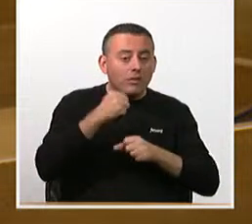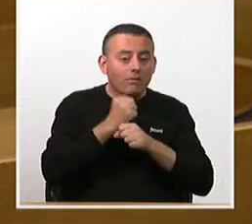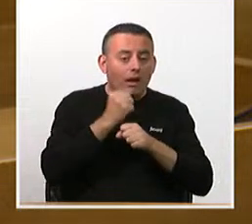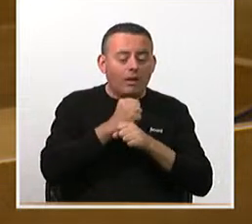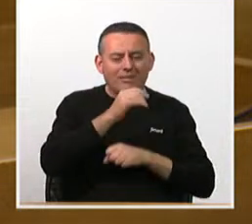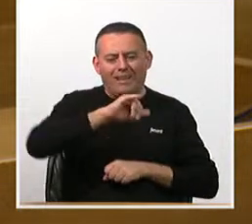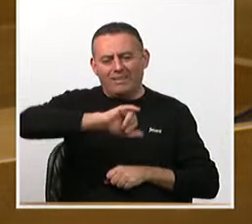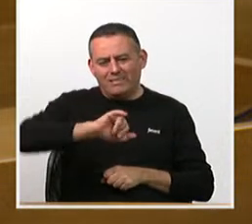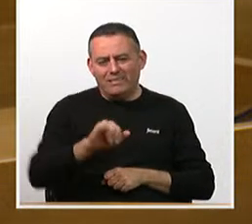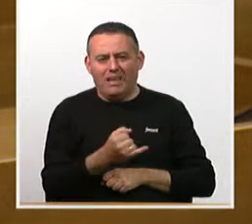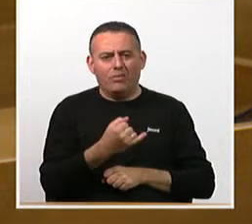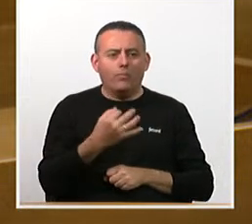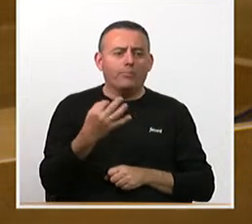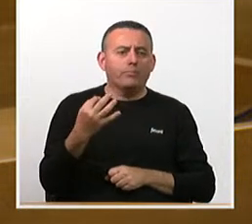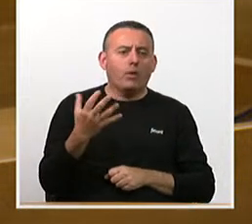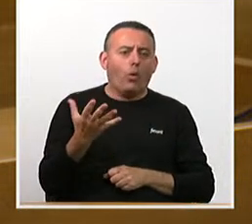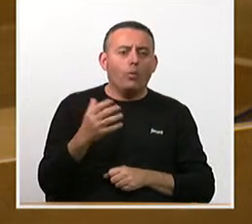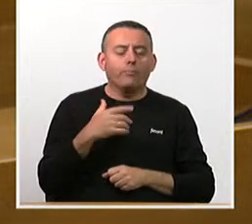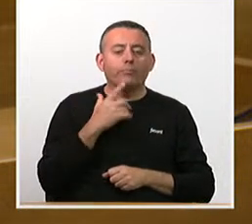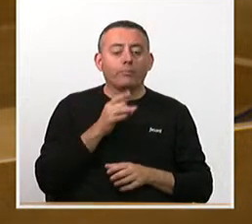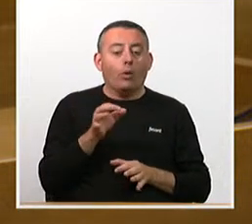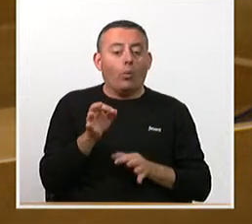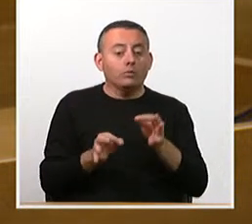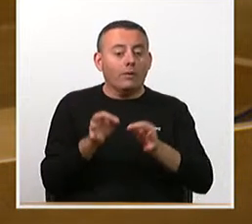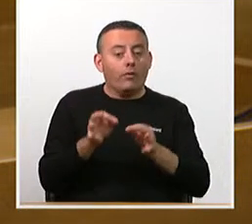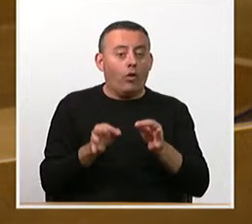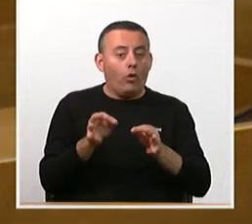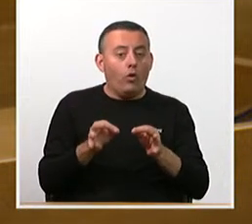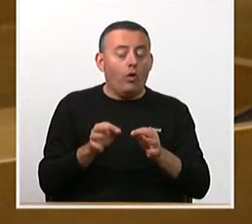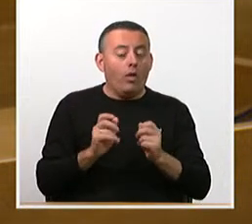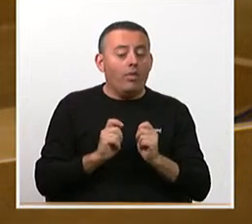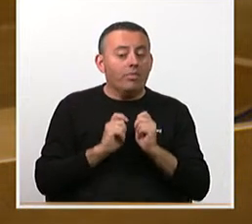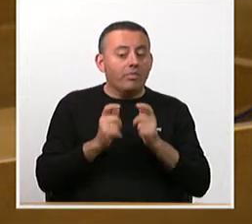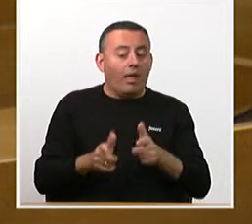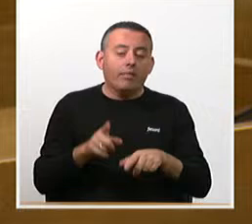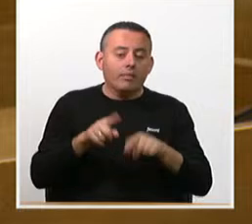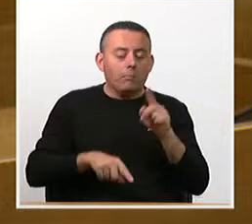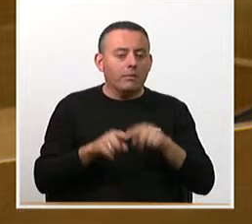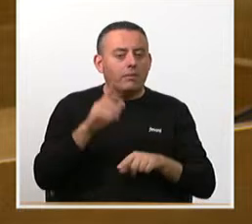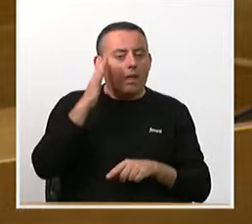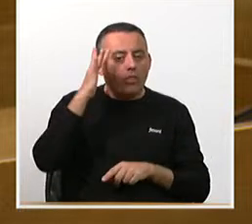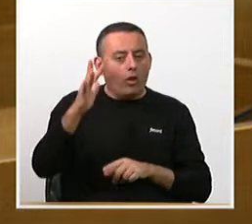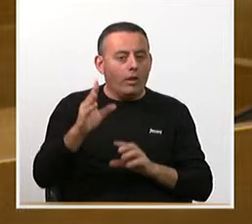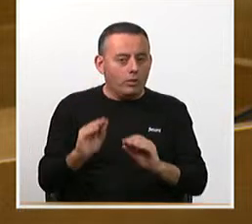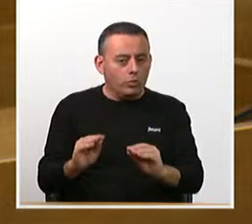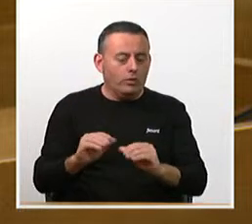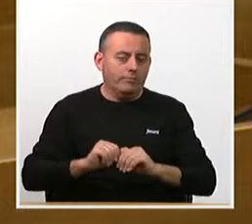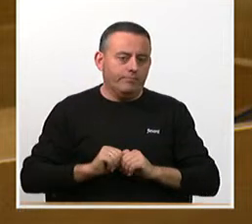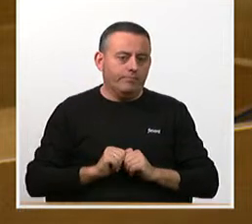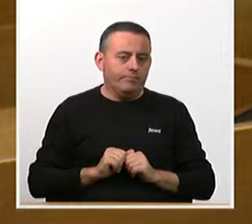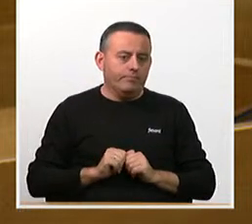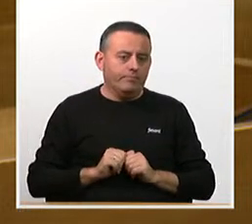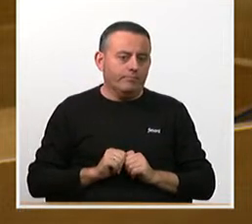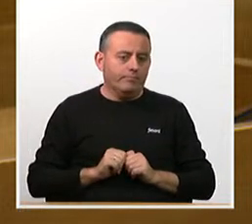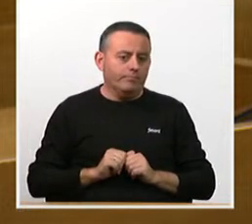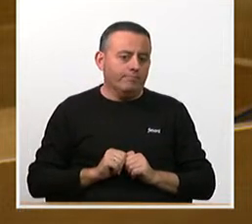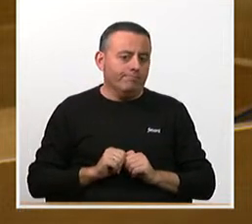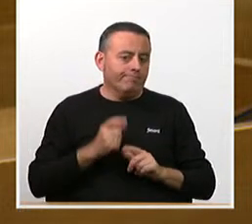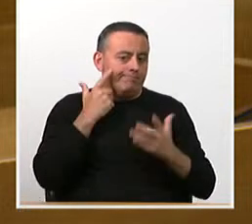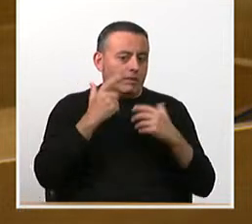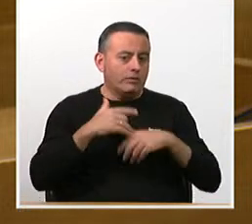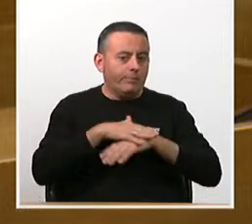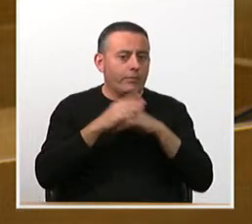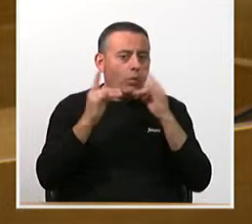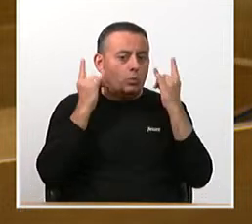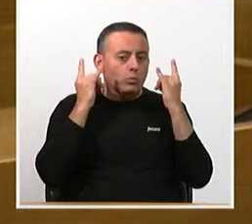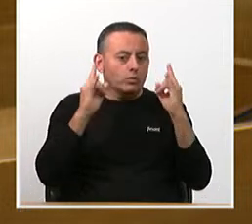judiciales en función de criterios únicamente ideológicos esa es herencia de la mala gestión del botánico y del